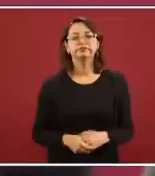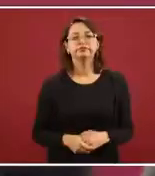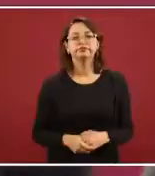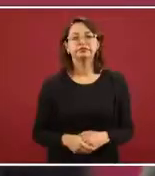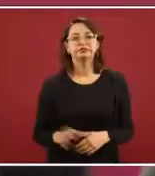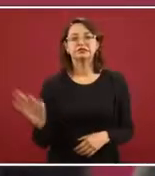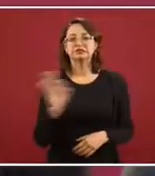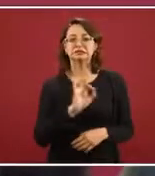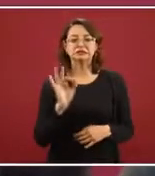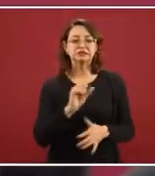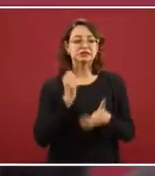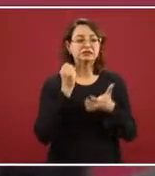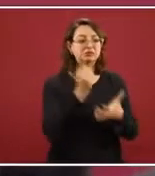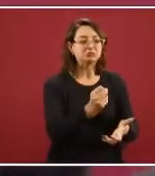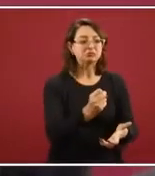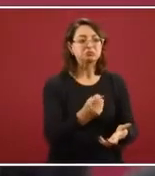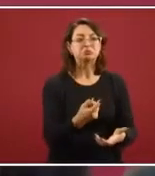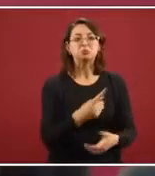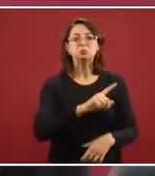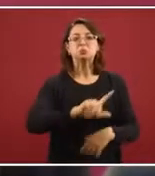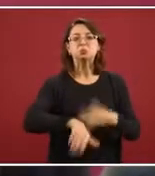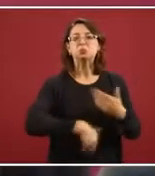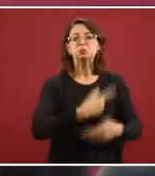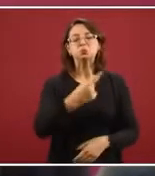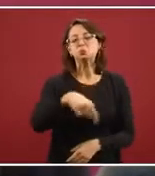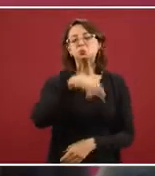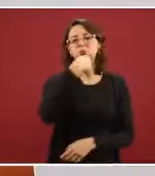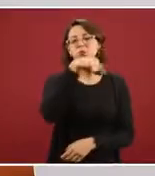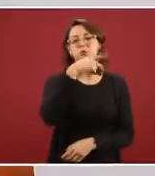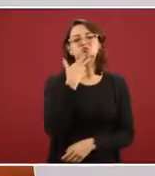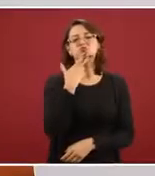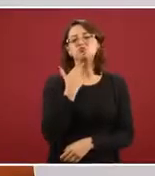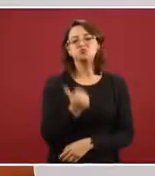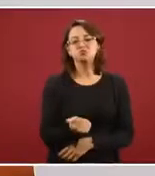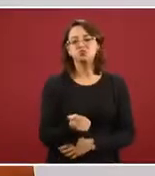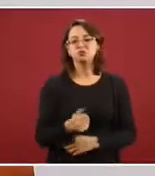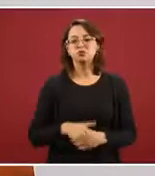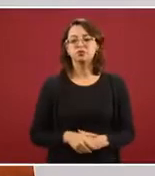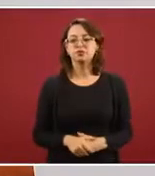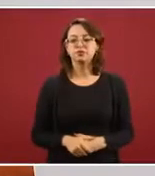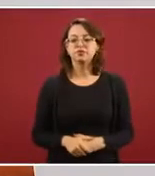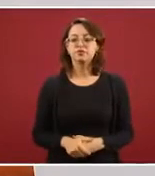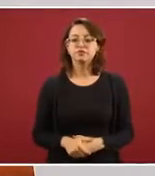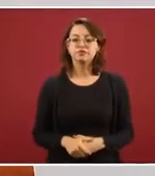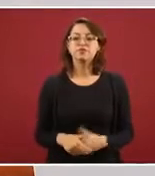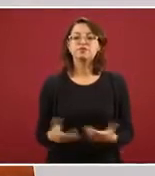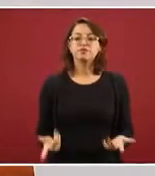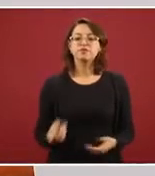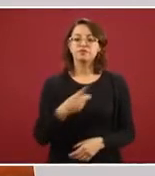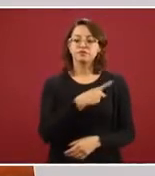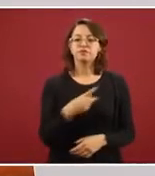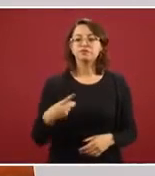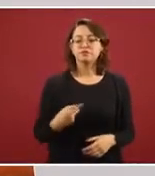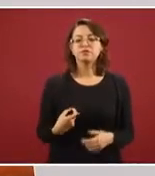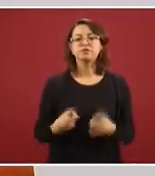eficaces para la atención médica entonces tenemos que ir resolviendo eso pero en definitiva